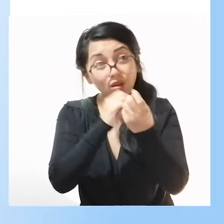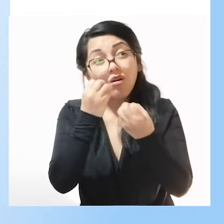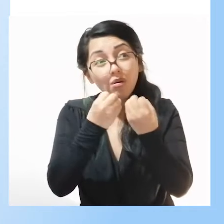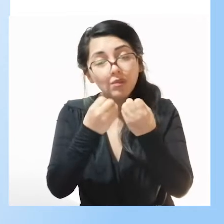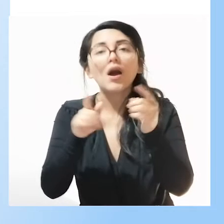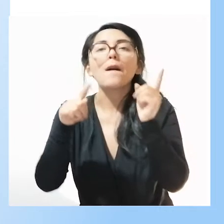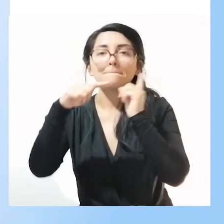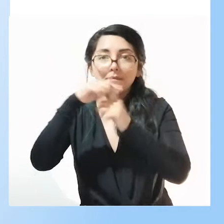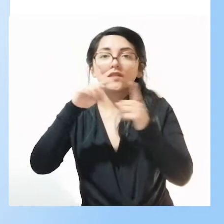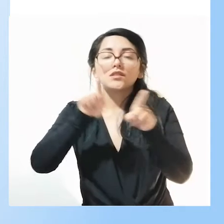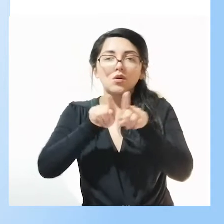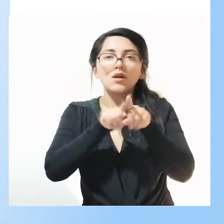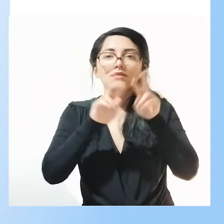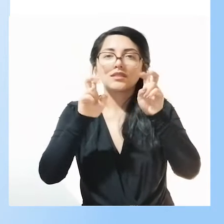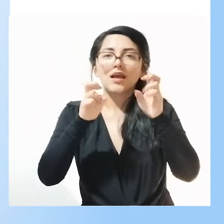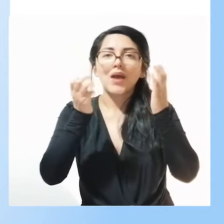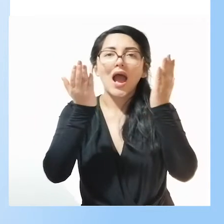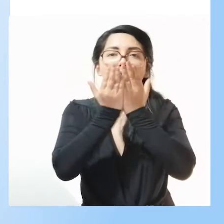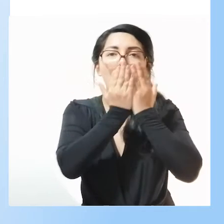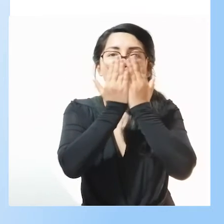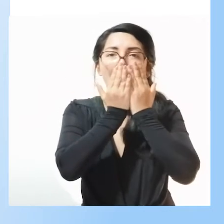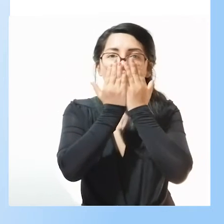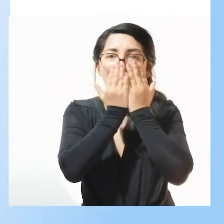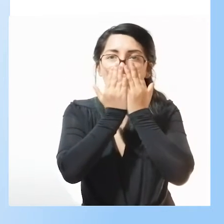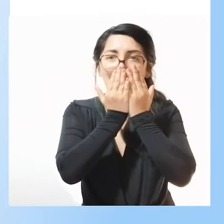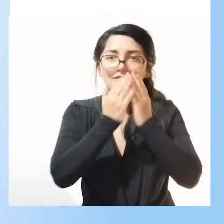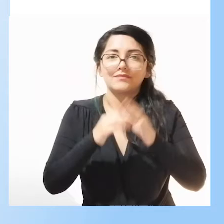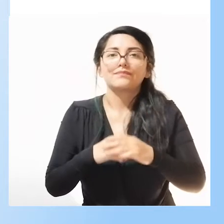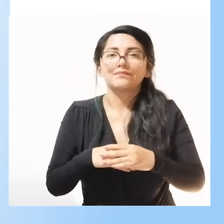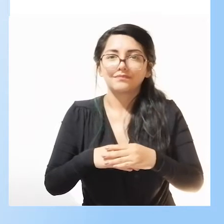también valora la experiencia respecto a los aprendizajes.